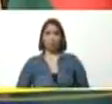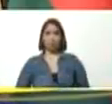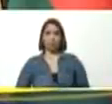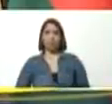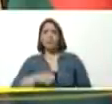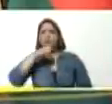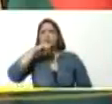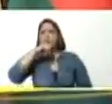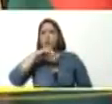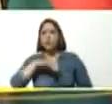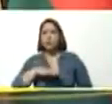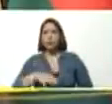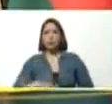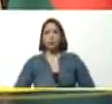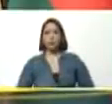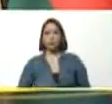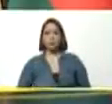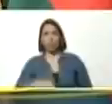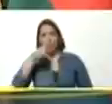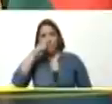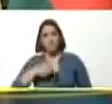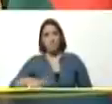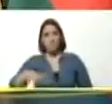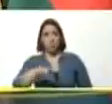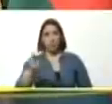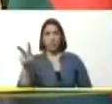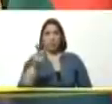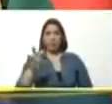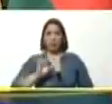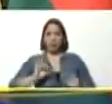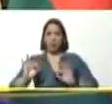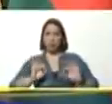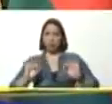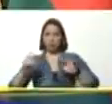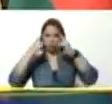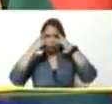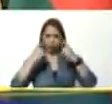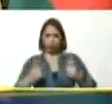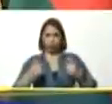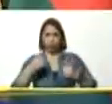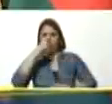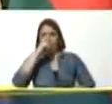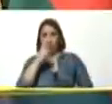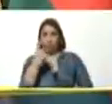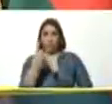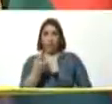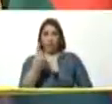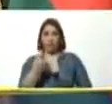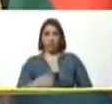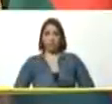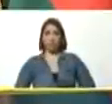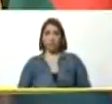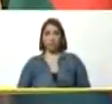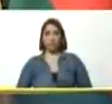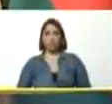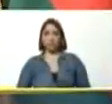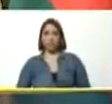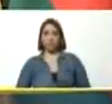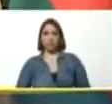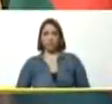históricas del pueblo de Venezuela nos preparan para los años que están por venir.